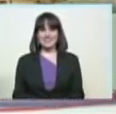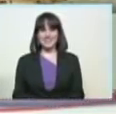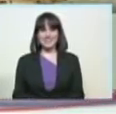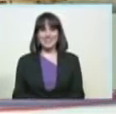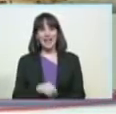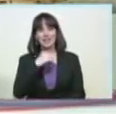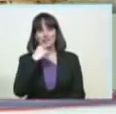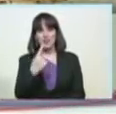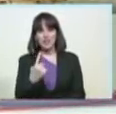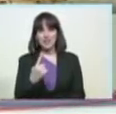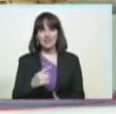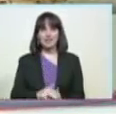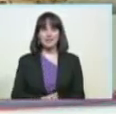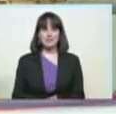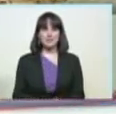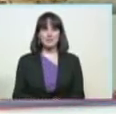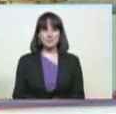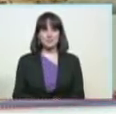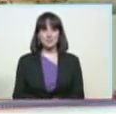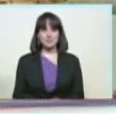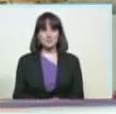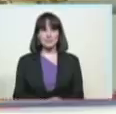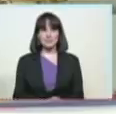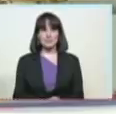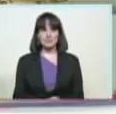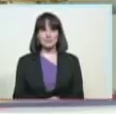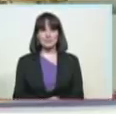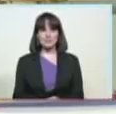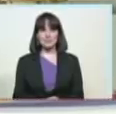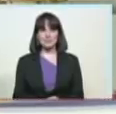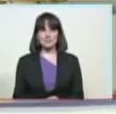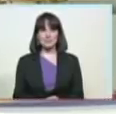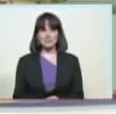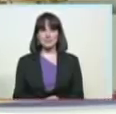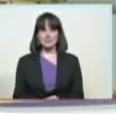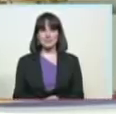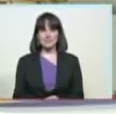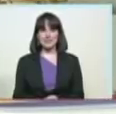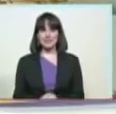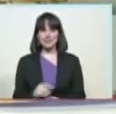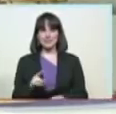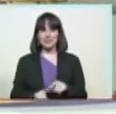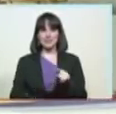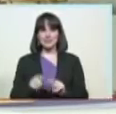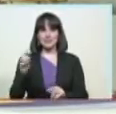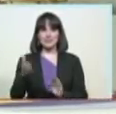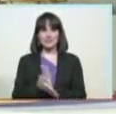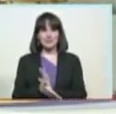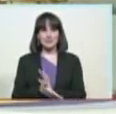yo diría qué para gravedad